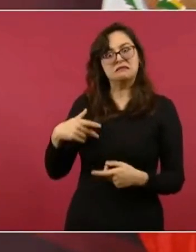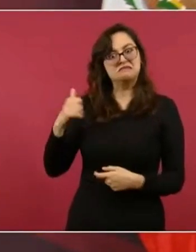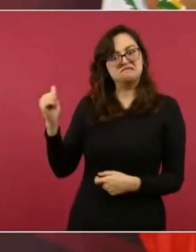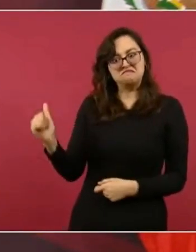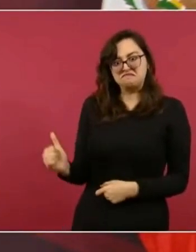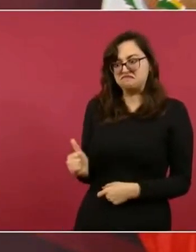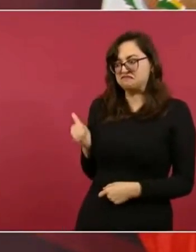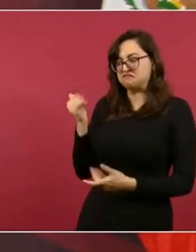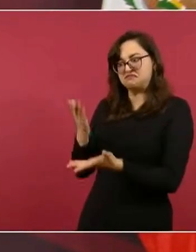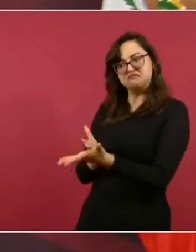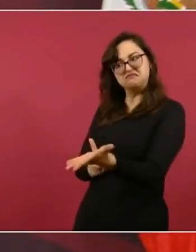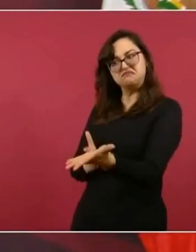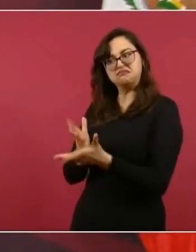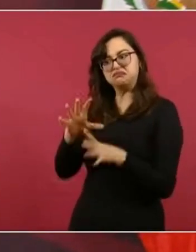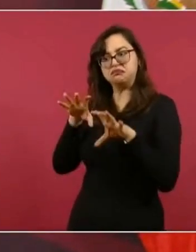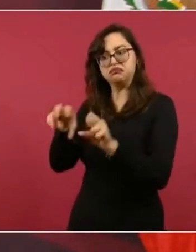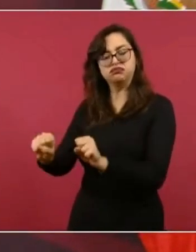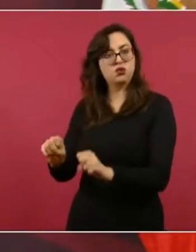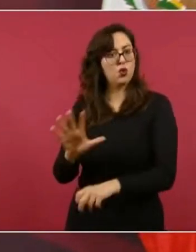Y todo esto